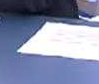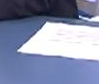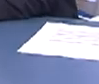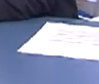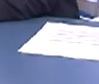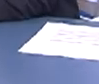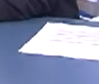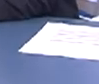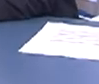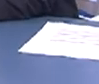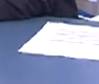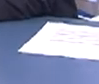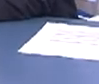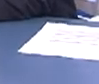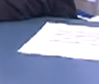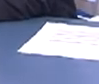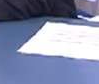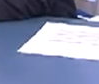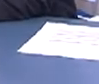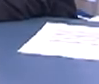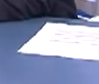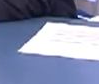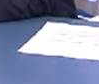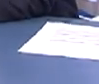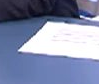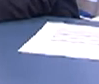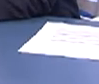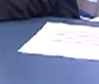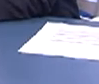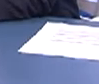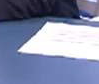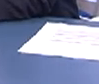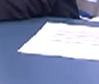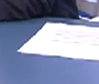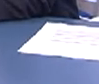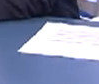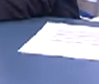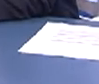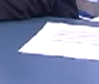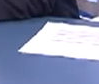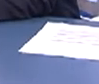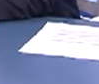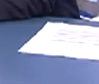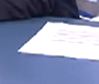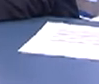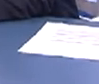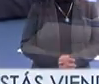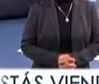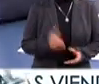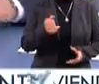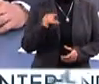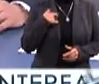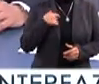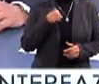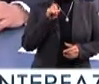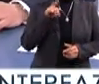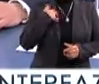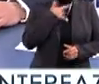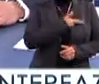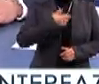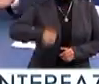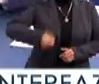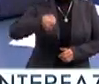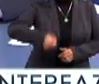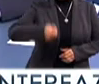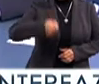esta feria de las más importantes a nivel literaria, por supuesto, de editoriales en el mundo. Así es, Omar, me da muchísimo gusto